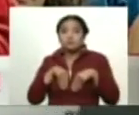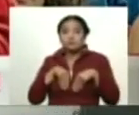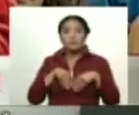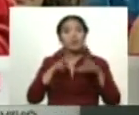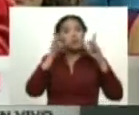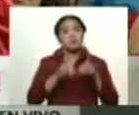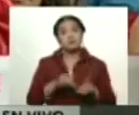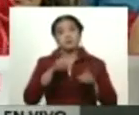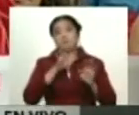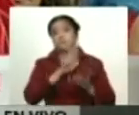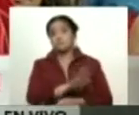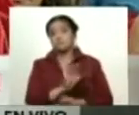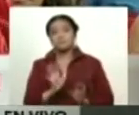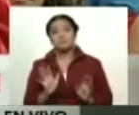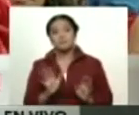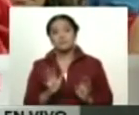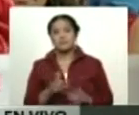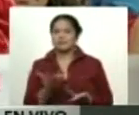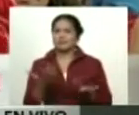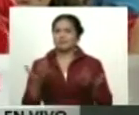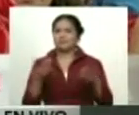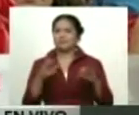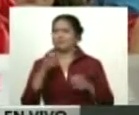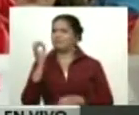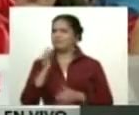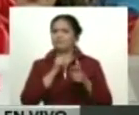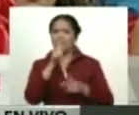decisión muy, muy desacertada,